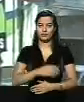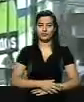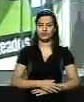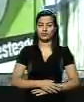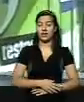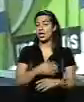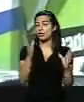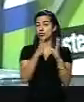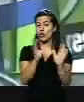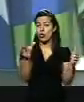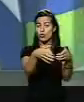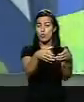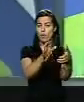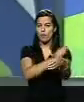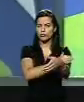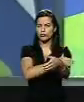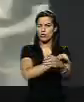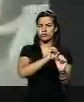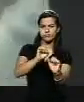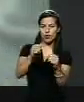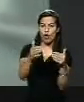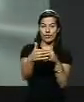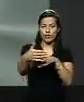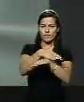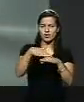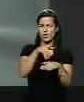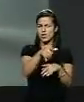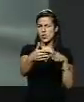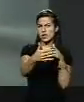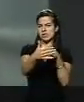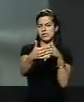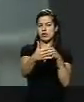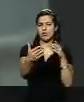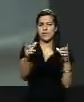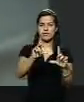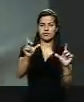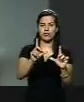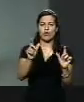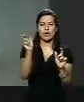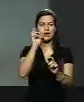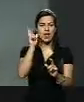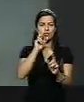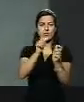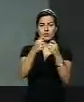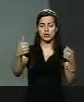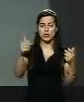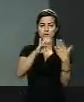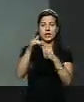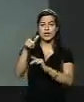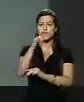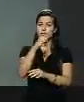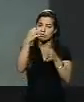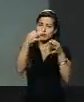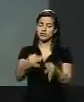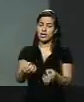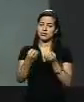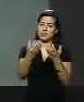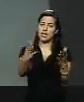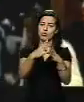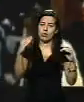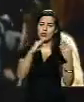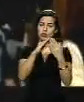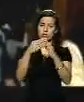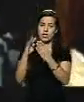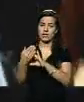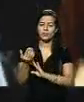Los sectores de oposición al gobierno han arremetido contra los medios comunitarios que llevan información veraz y oportuna a las comunidades.